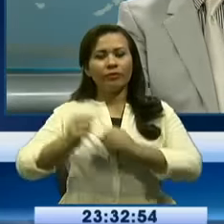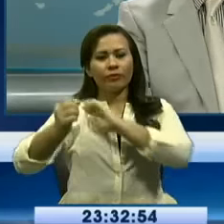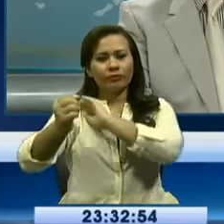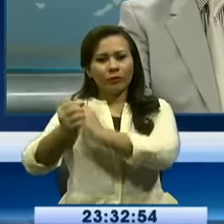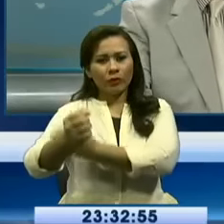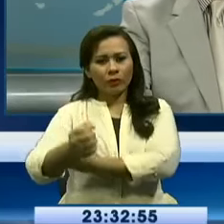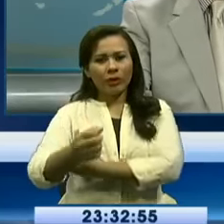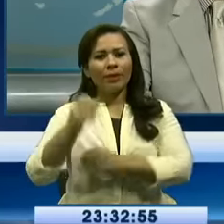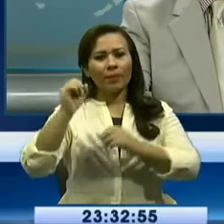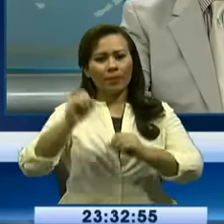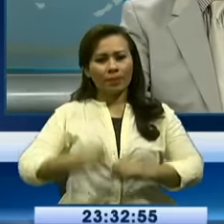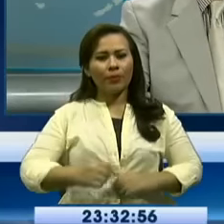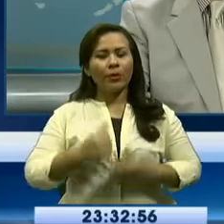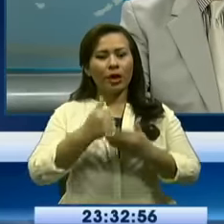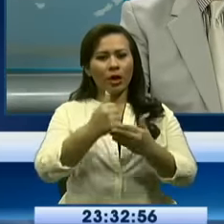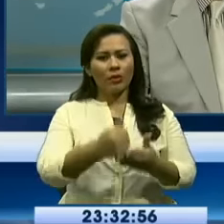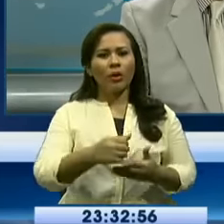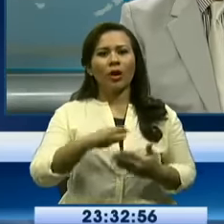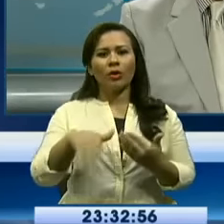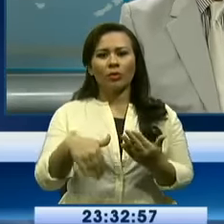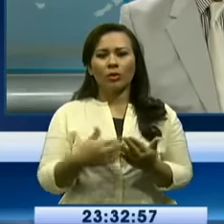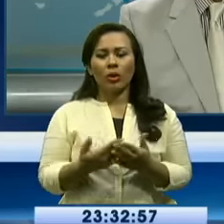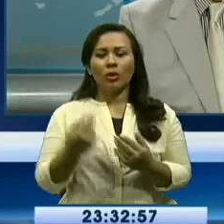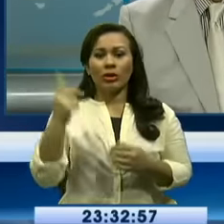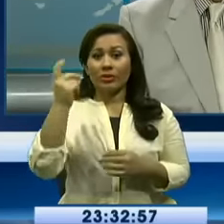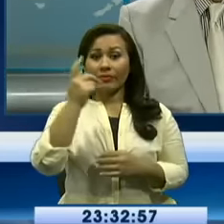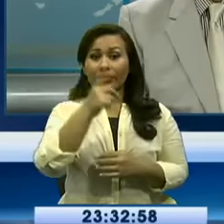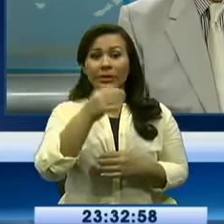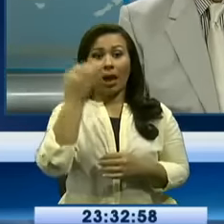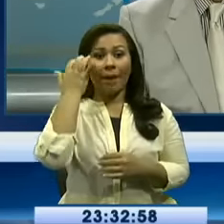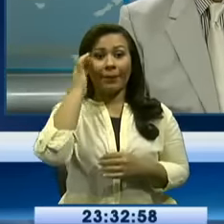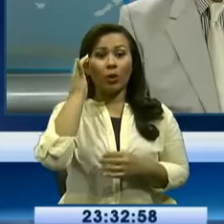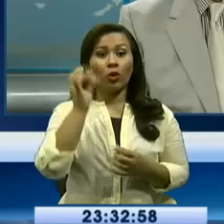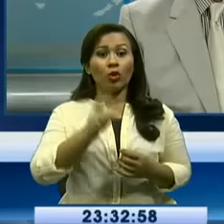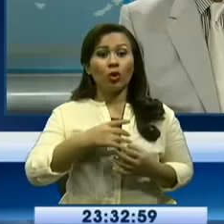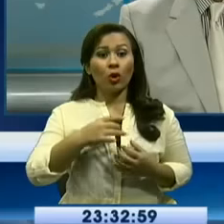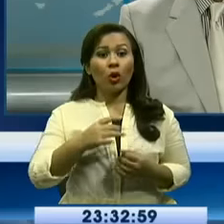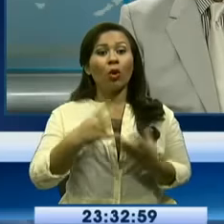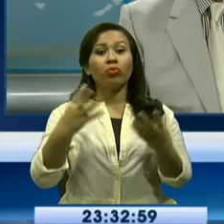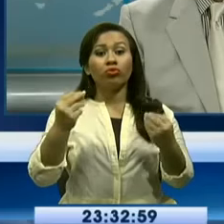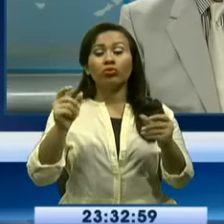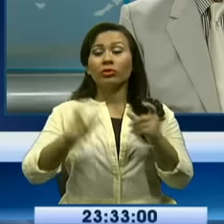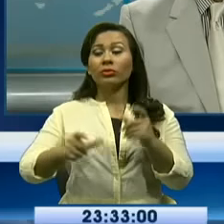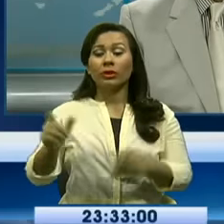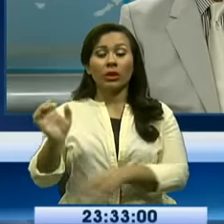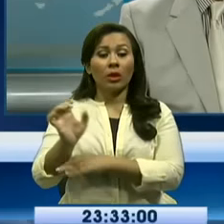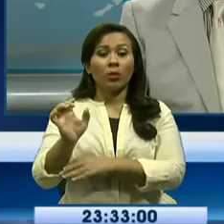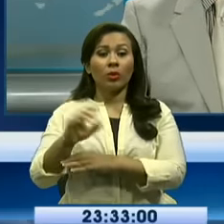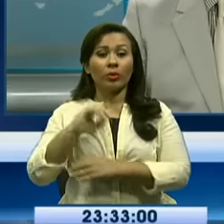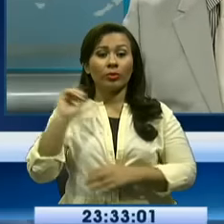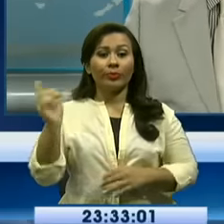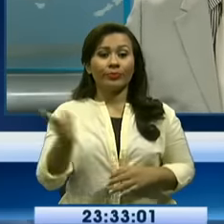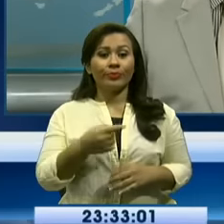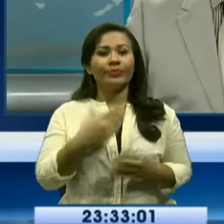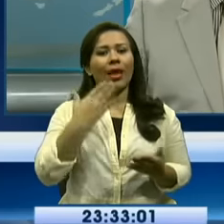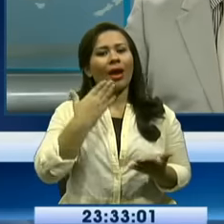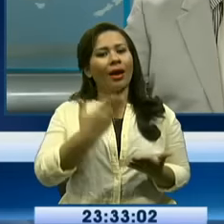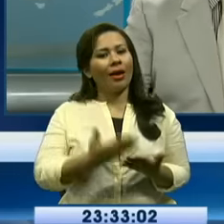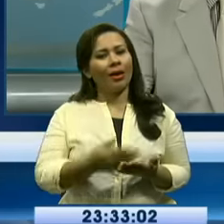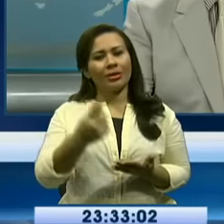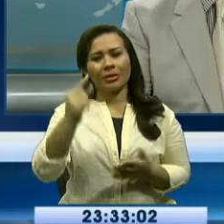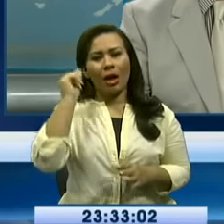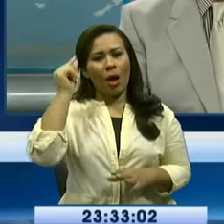fortaleza, para poder salir de estos momentos de angustia y dolor que embarga a los ecuatorianos y a la patria entera. Definitivamente,